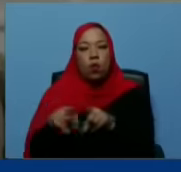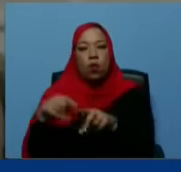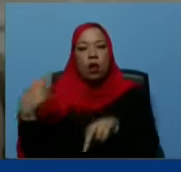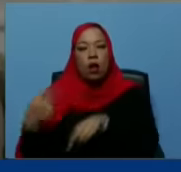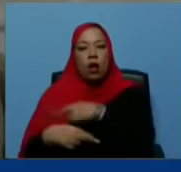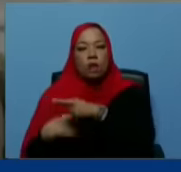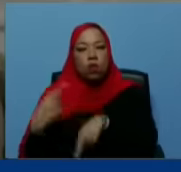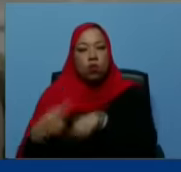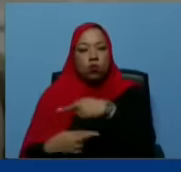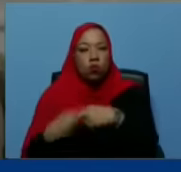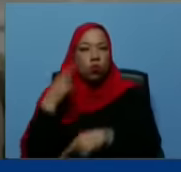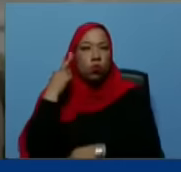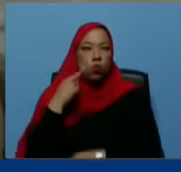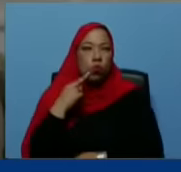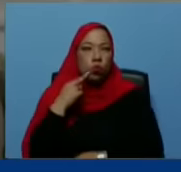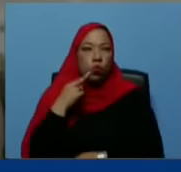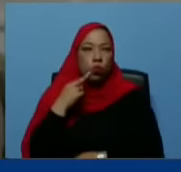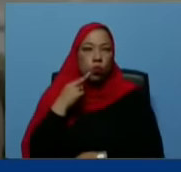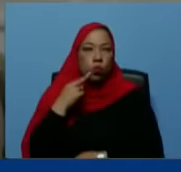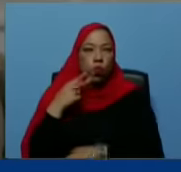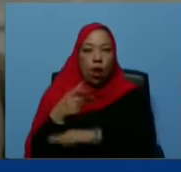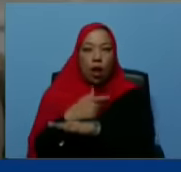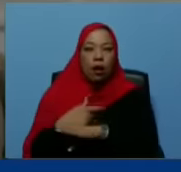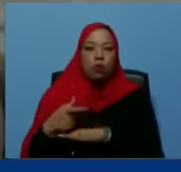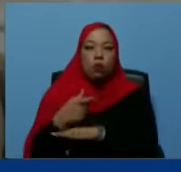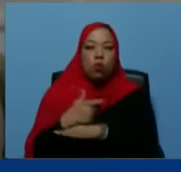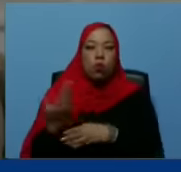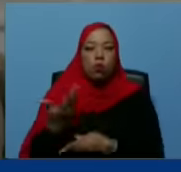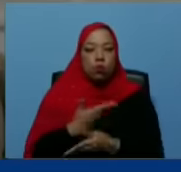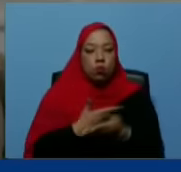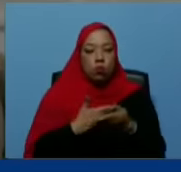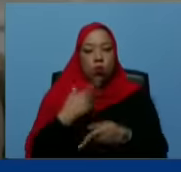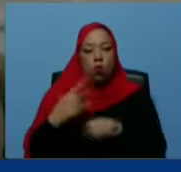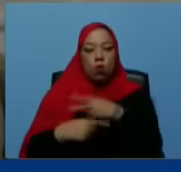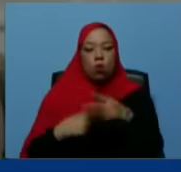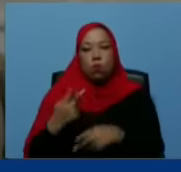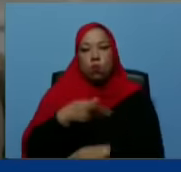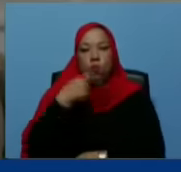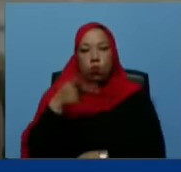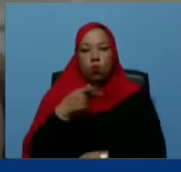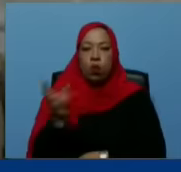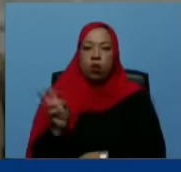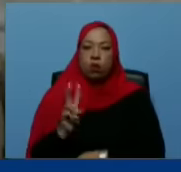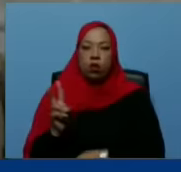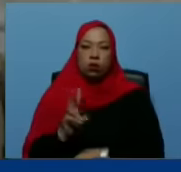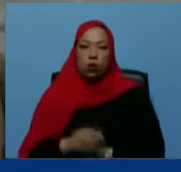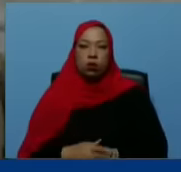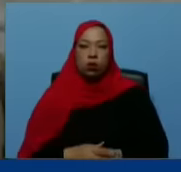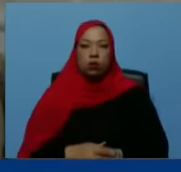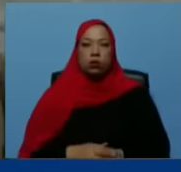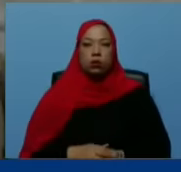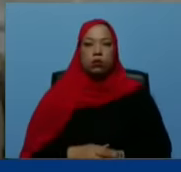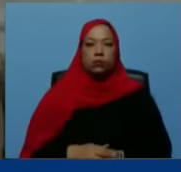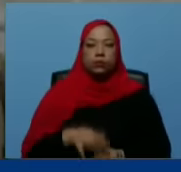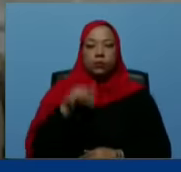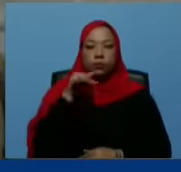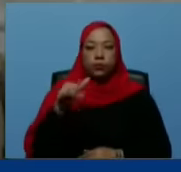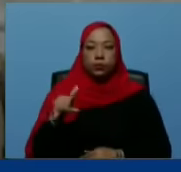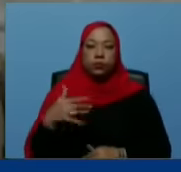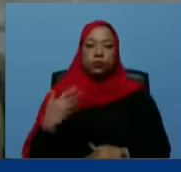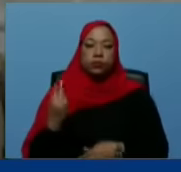revolución bolivariana, al gobierno bolivariano y al proceso político venezolano. Es una denuncia que está